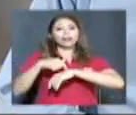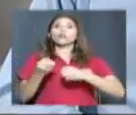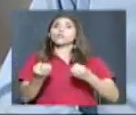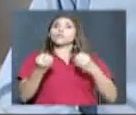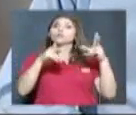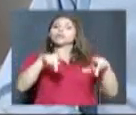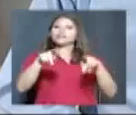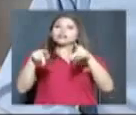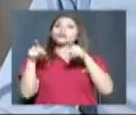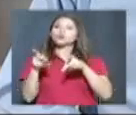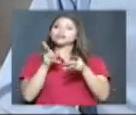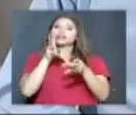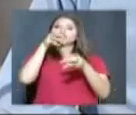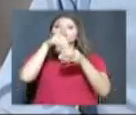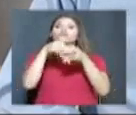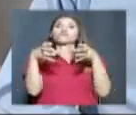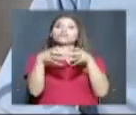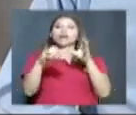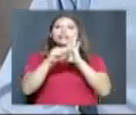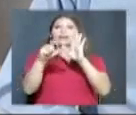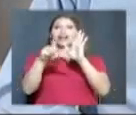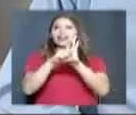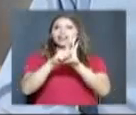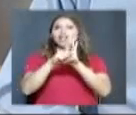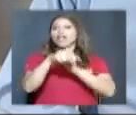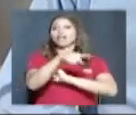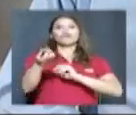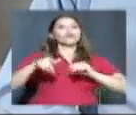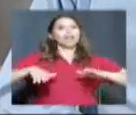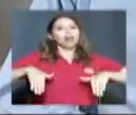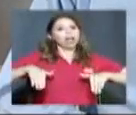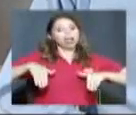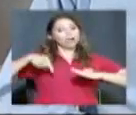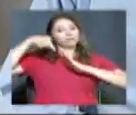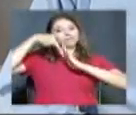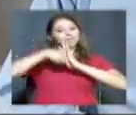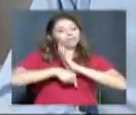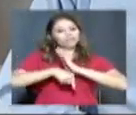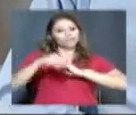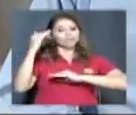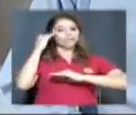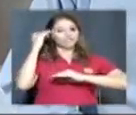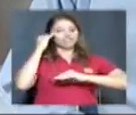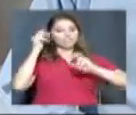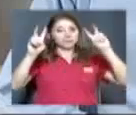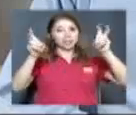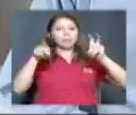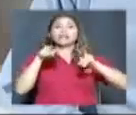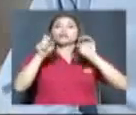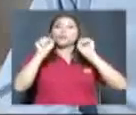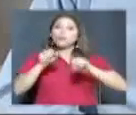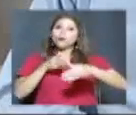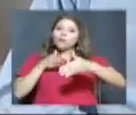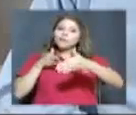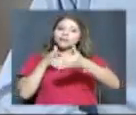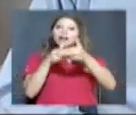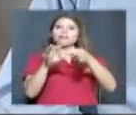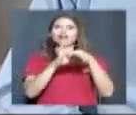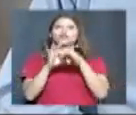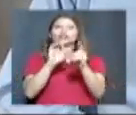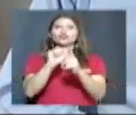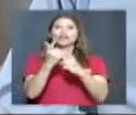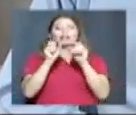de nuestra Asamblea Legislativa todavía no conocen a profundidad el tema y de cómo eso puede afectar las relaciones sociales, la libertad de expresión.